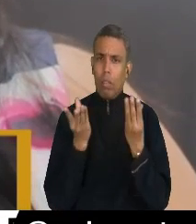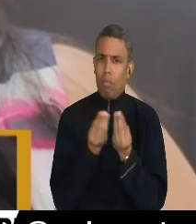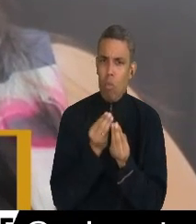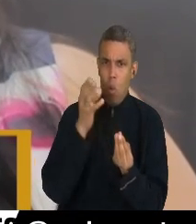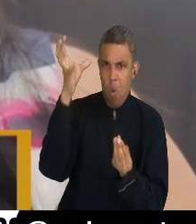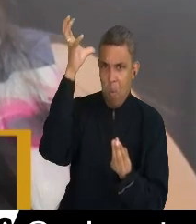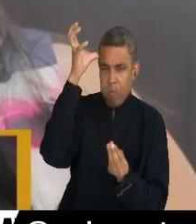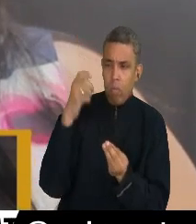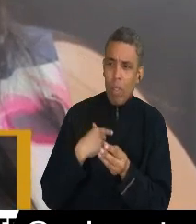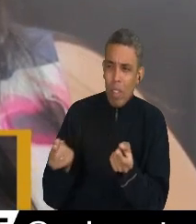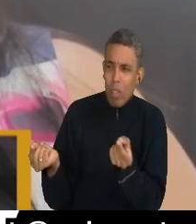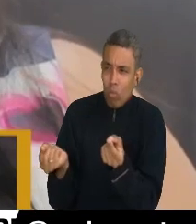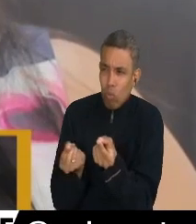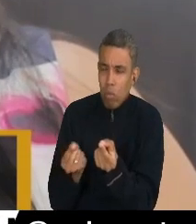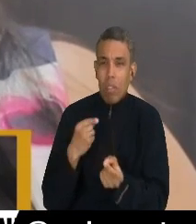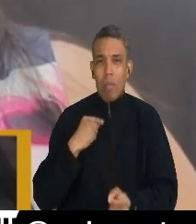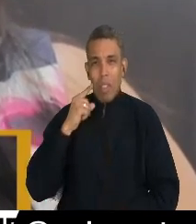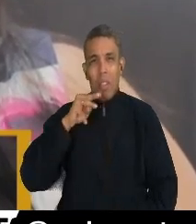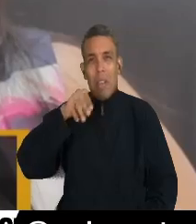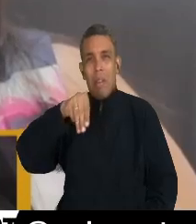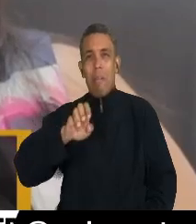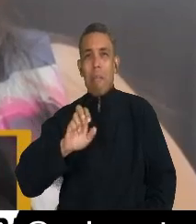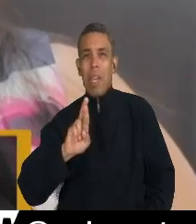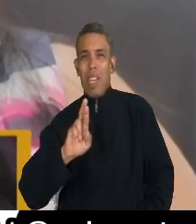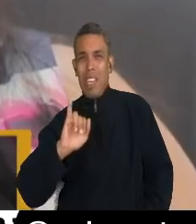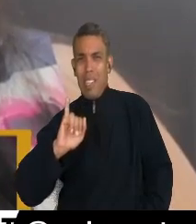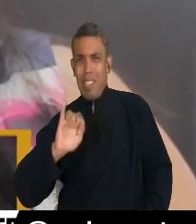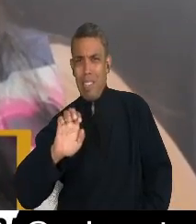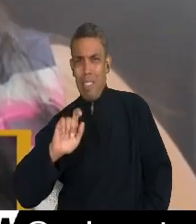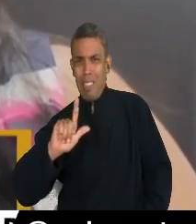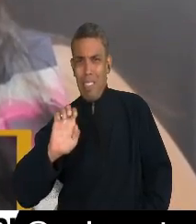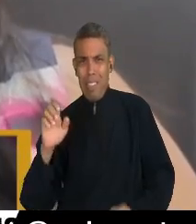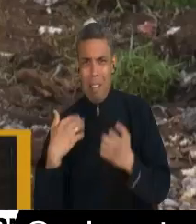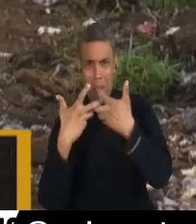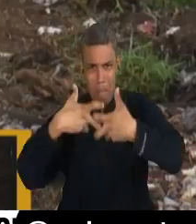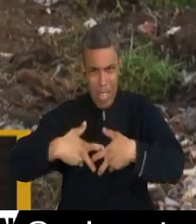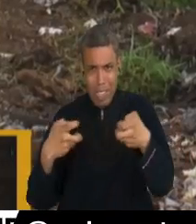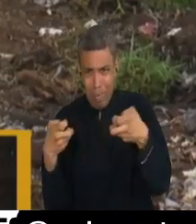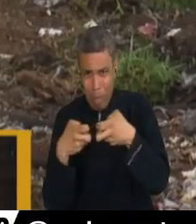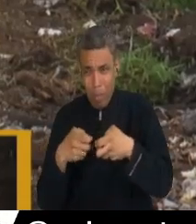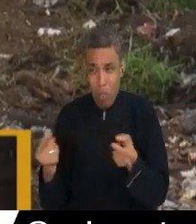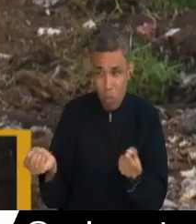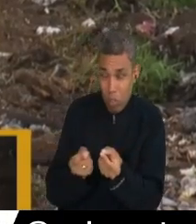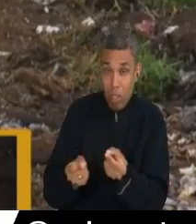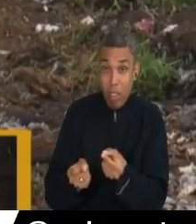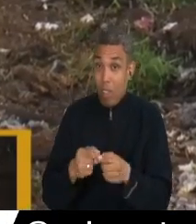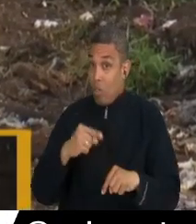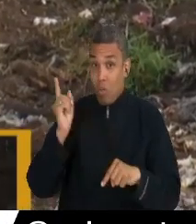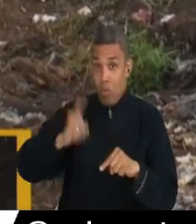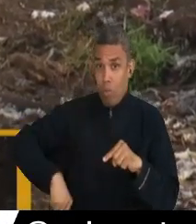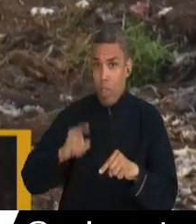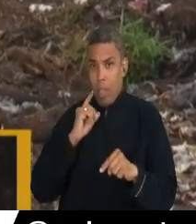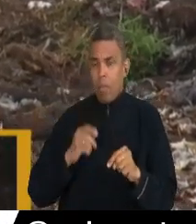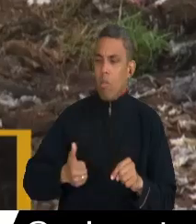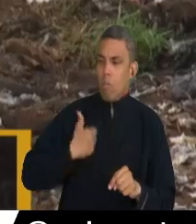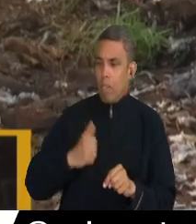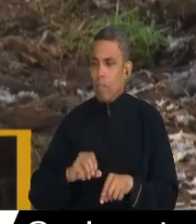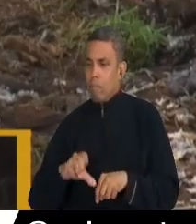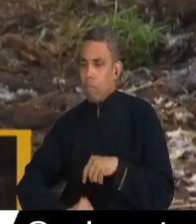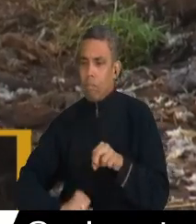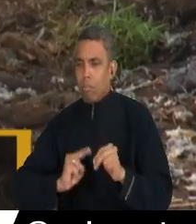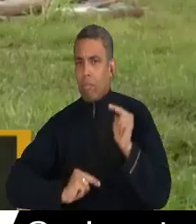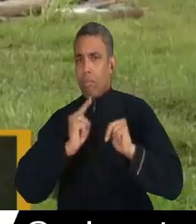un predio en el cual se pueda hacer ningún tipo de vivienda. El gobierno local reiteró que continúa en la lucha en